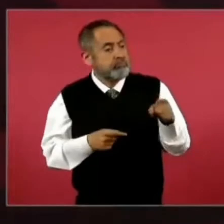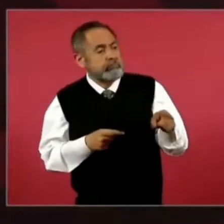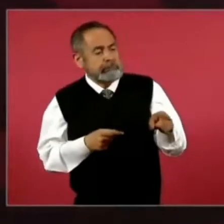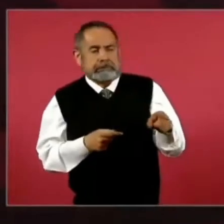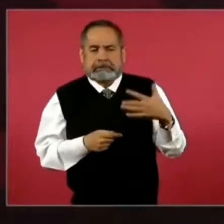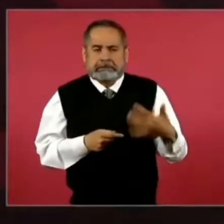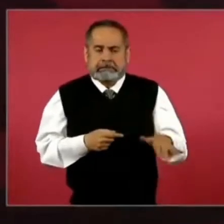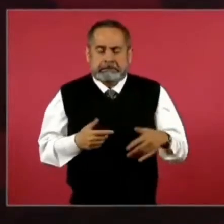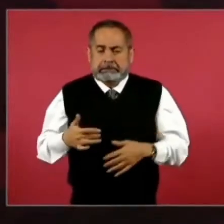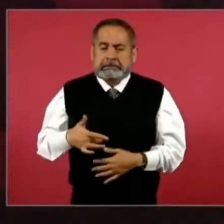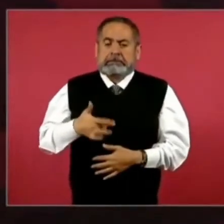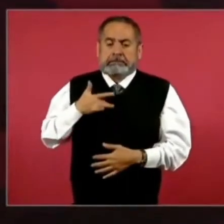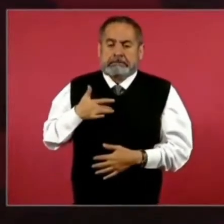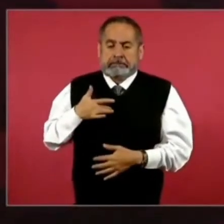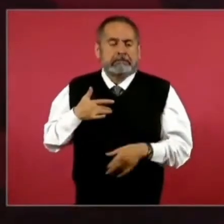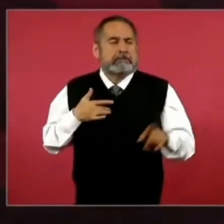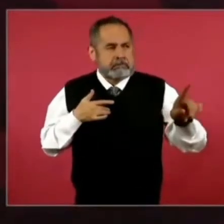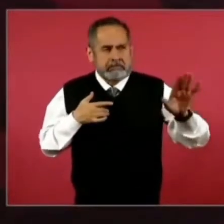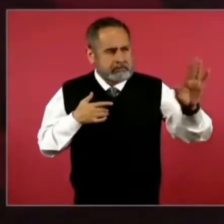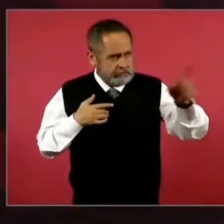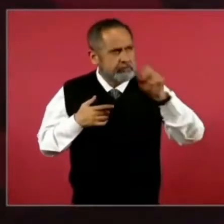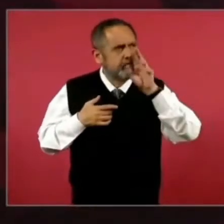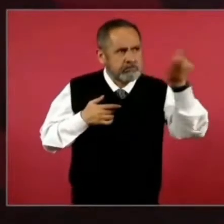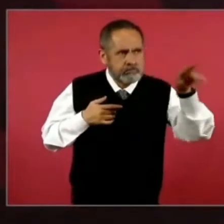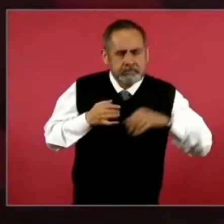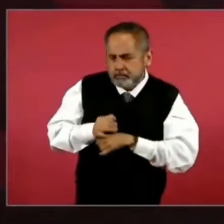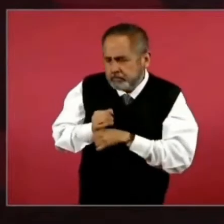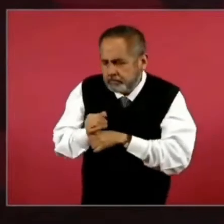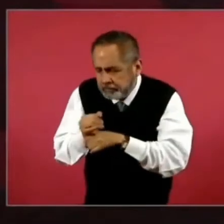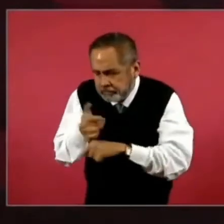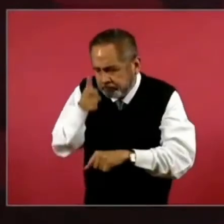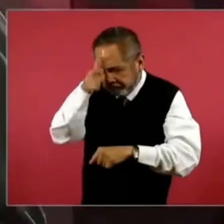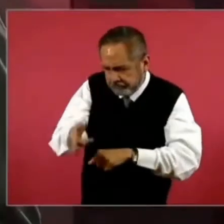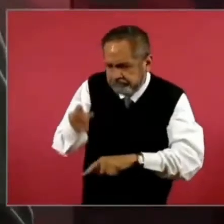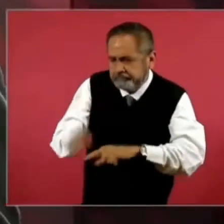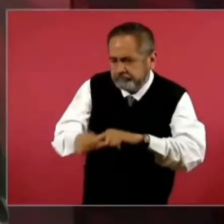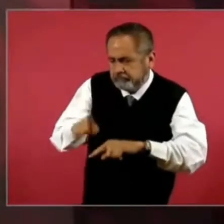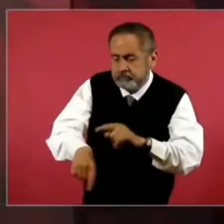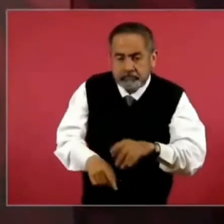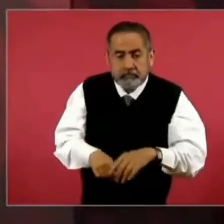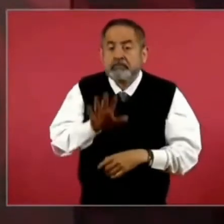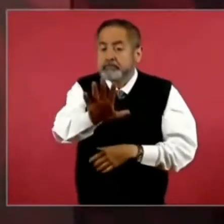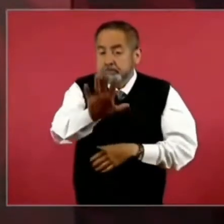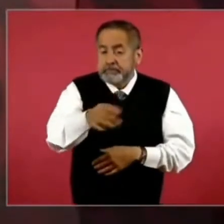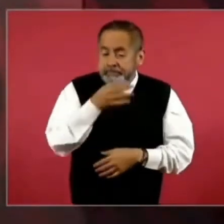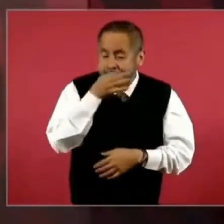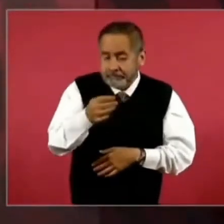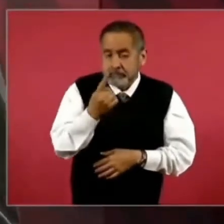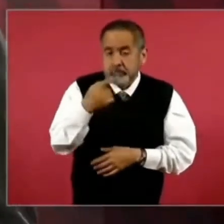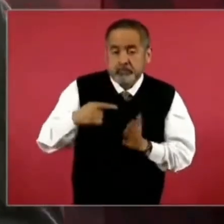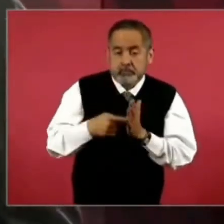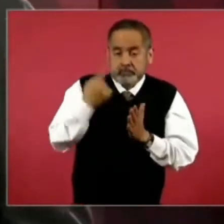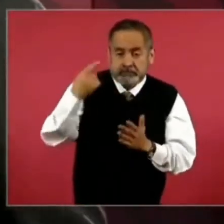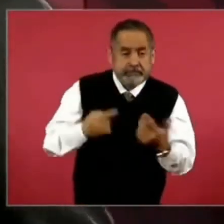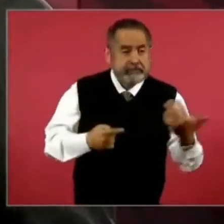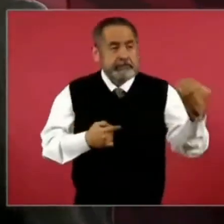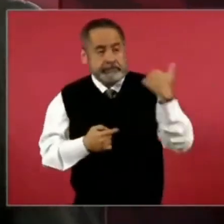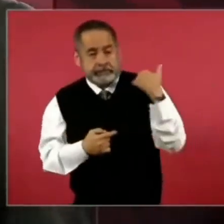por cuestiones humanitarias. Es más, en una ocasión me solicitaron